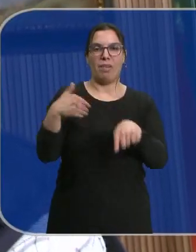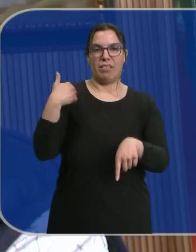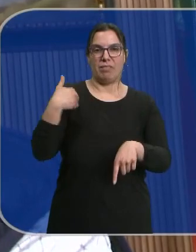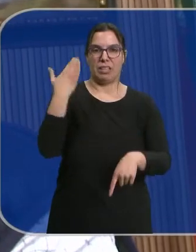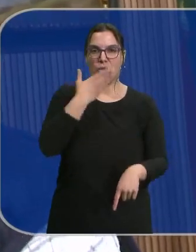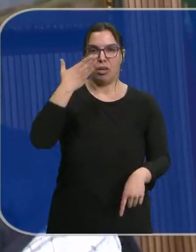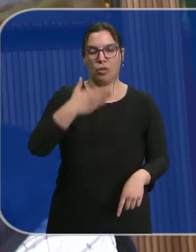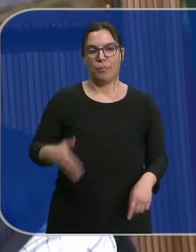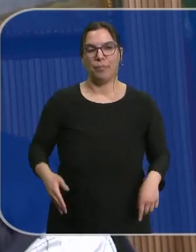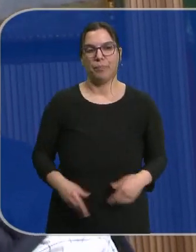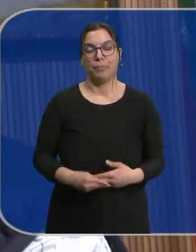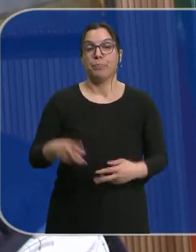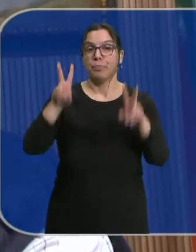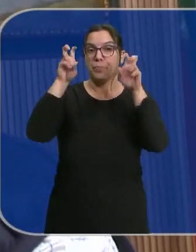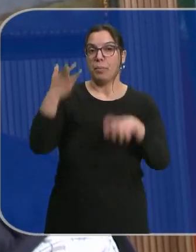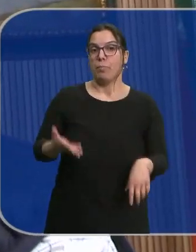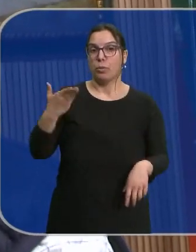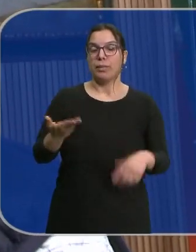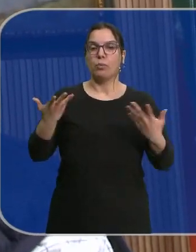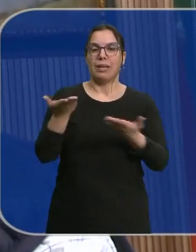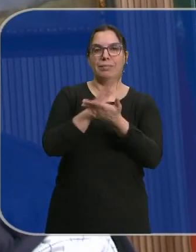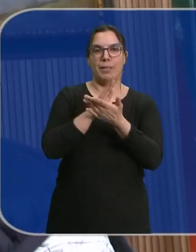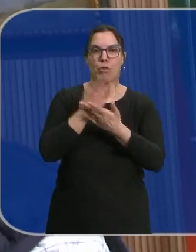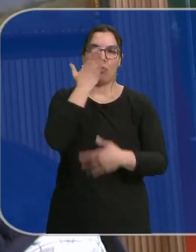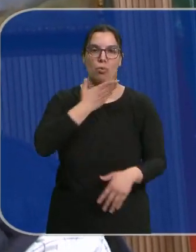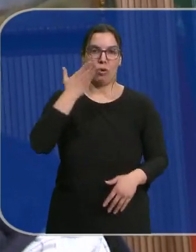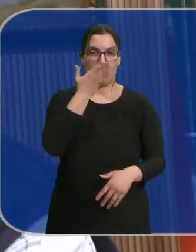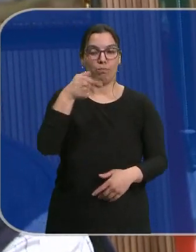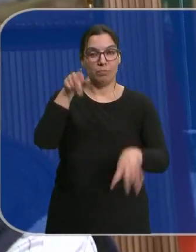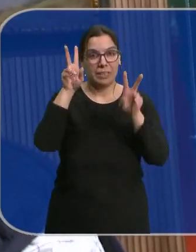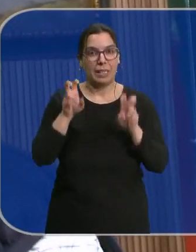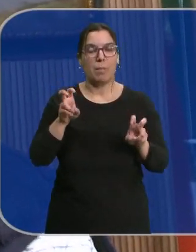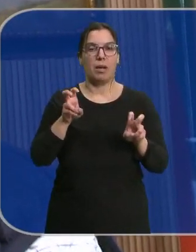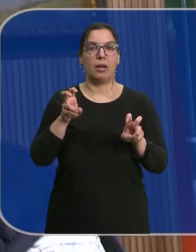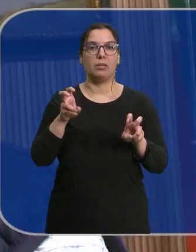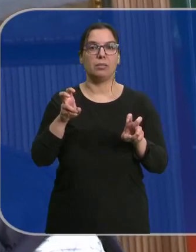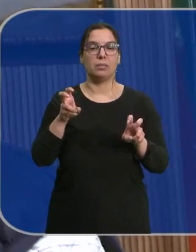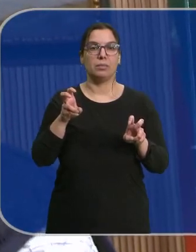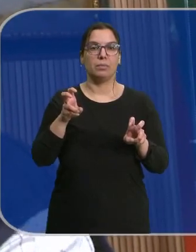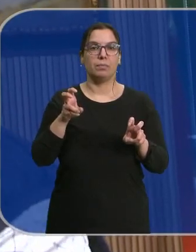Un tema importante es la intermediación escolar. El tema de la